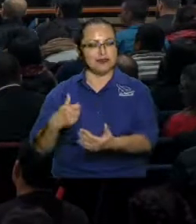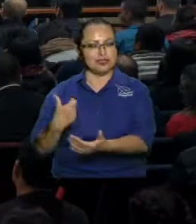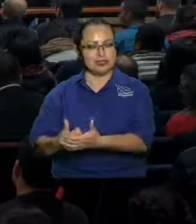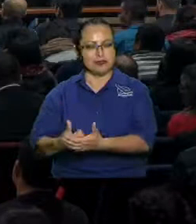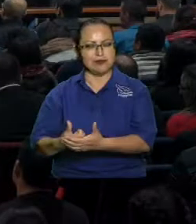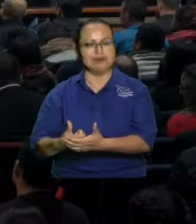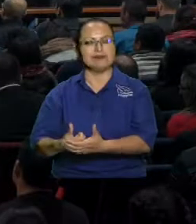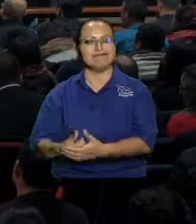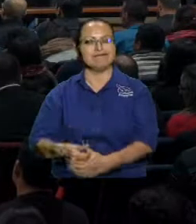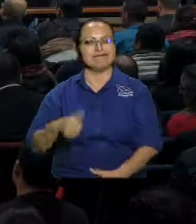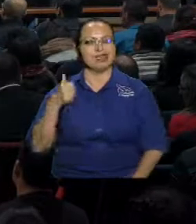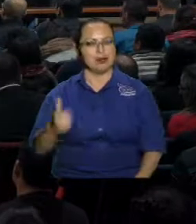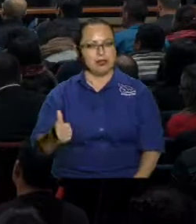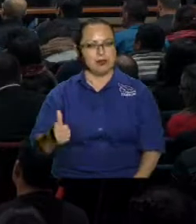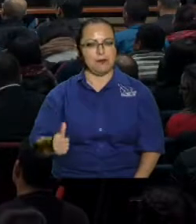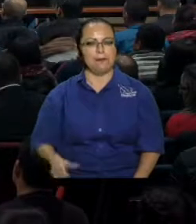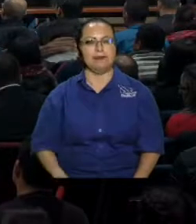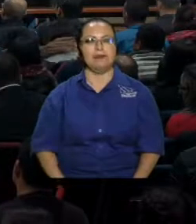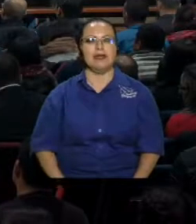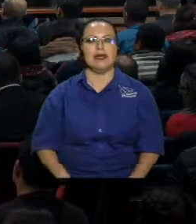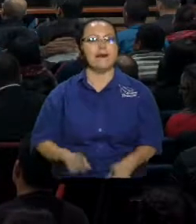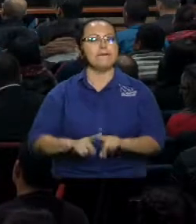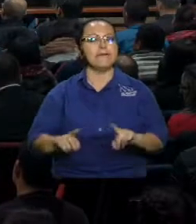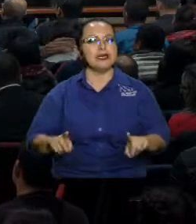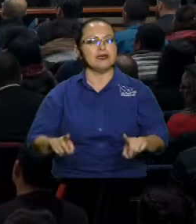solvencia, enhorabuena, no haga presupuestos, pues.